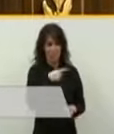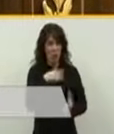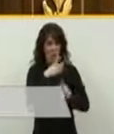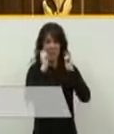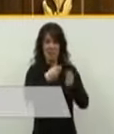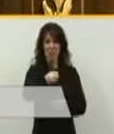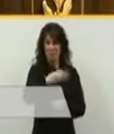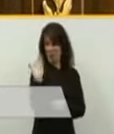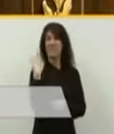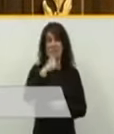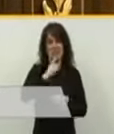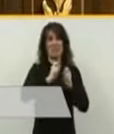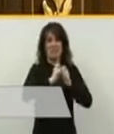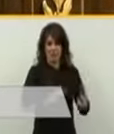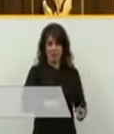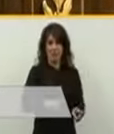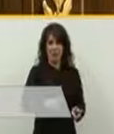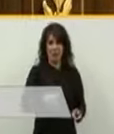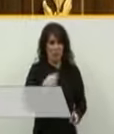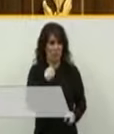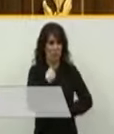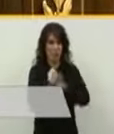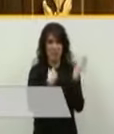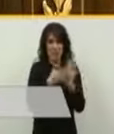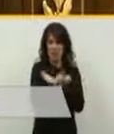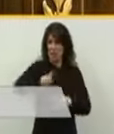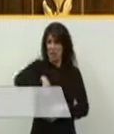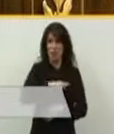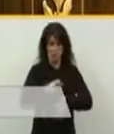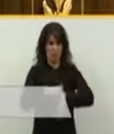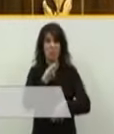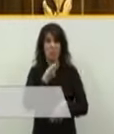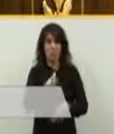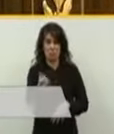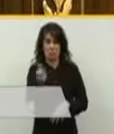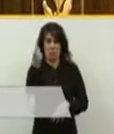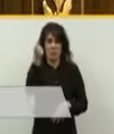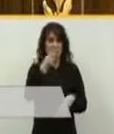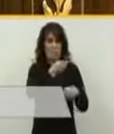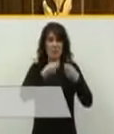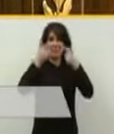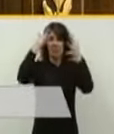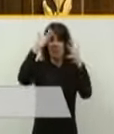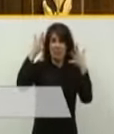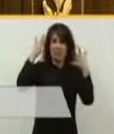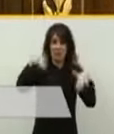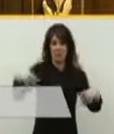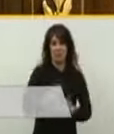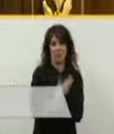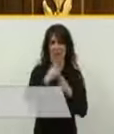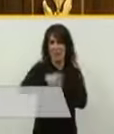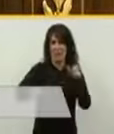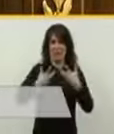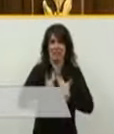hecho perder a todos el tiempo, ha generado falsas expectativas y las ha defraudado. Ha puesto las